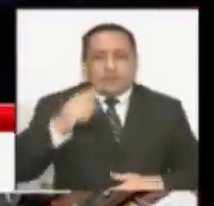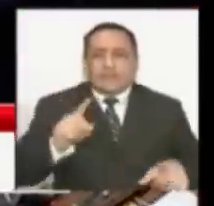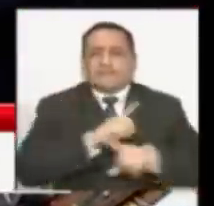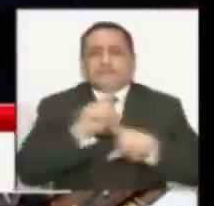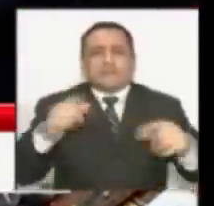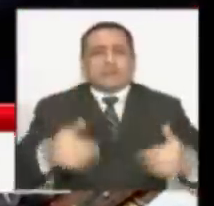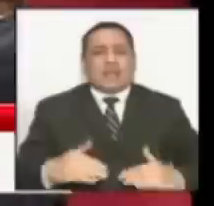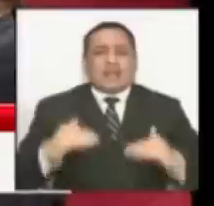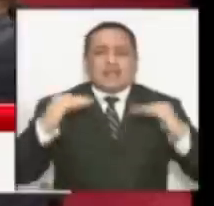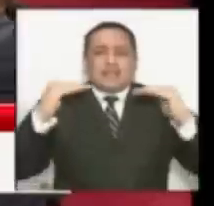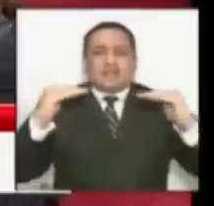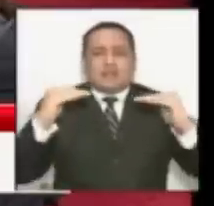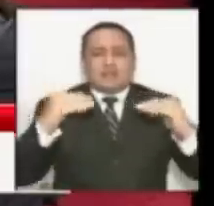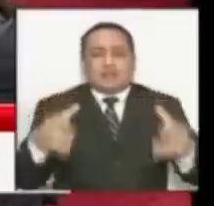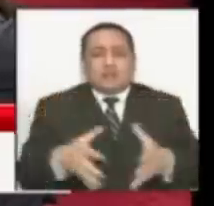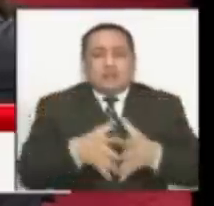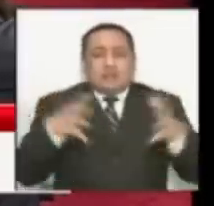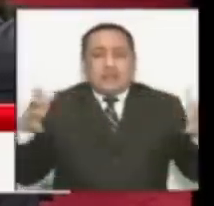Saluda con el monseñor,